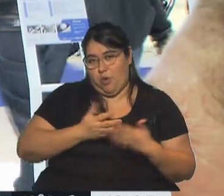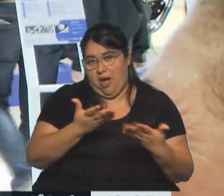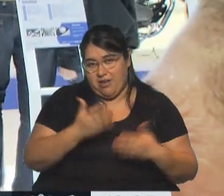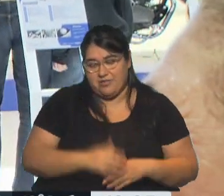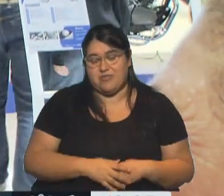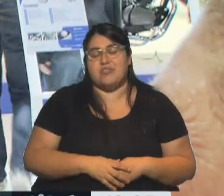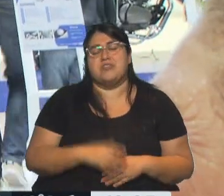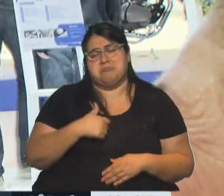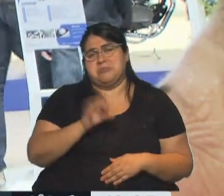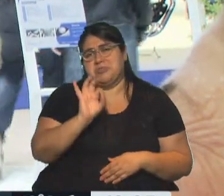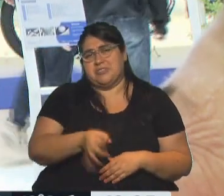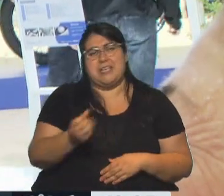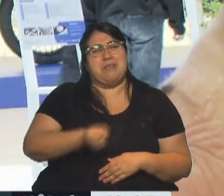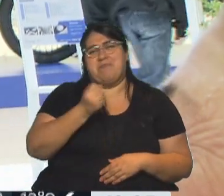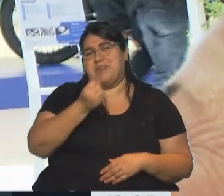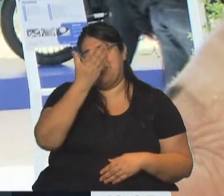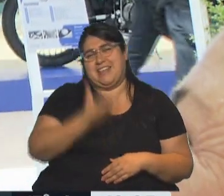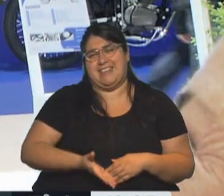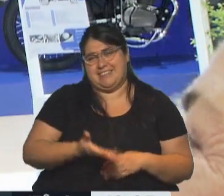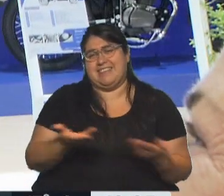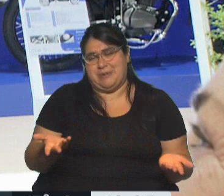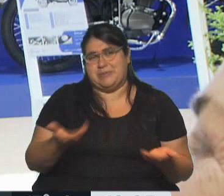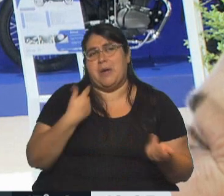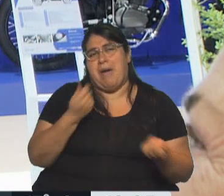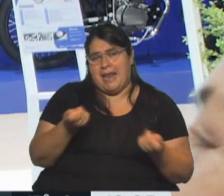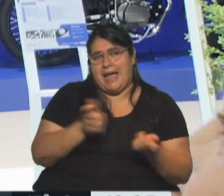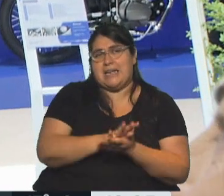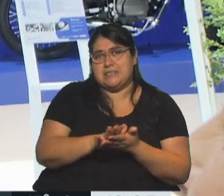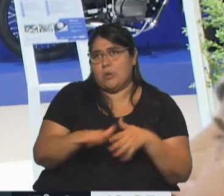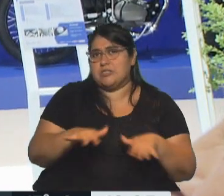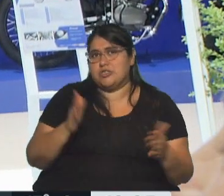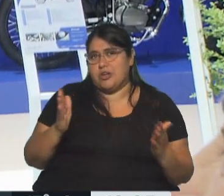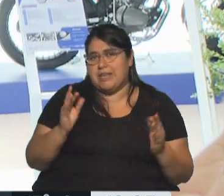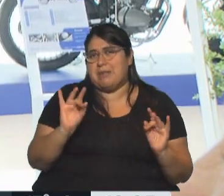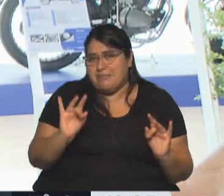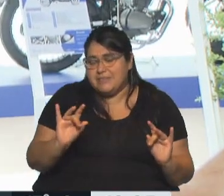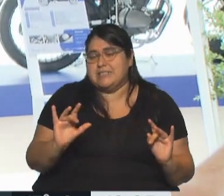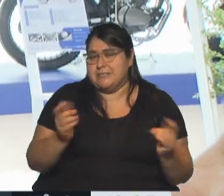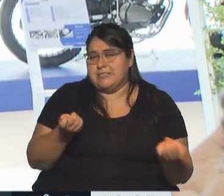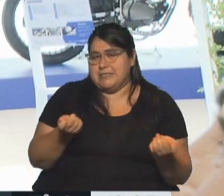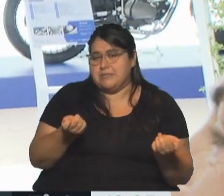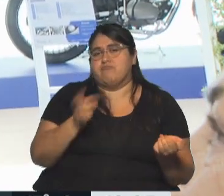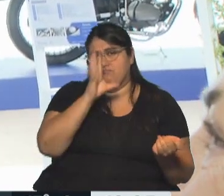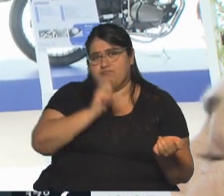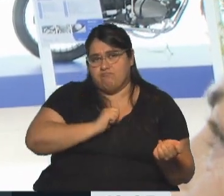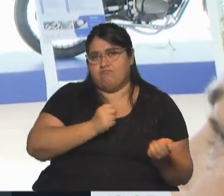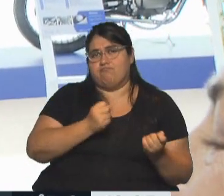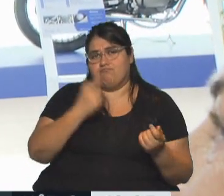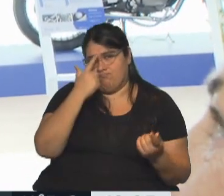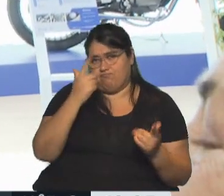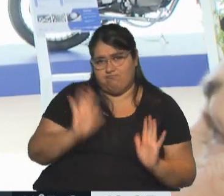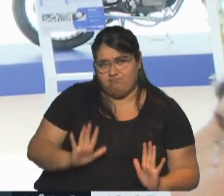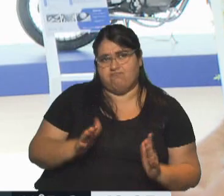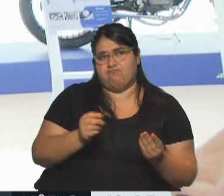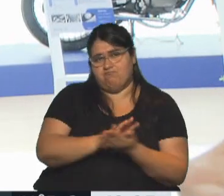Sé lo importante que es manejar en situaciones de estas, tener coraje,